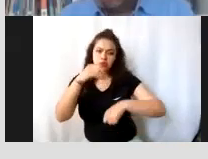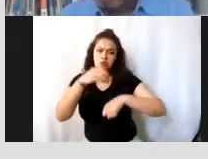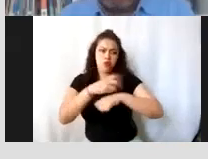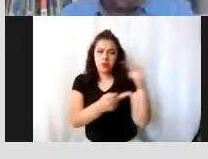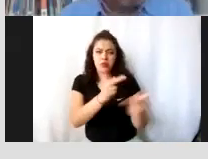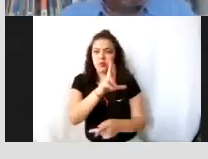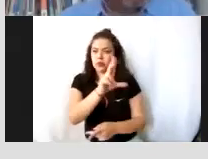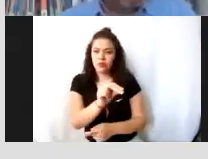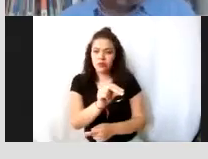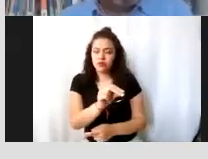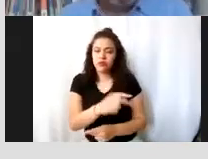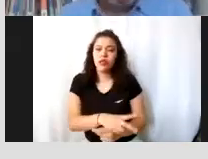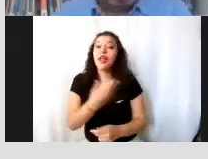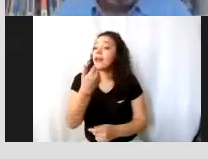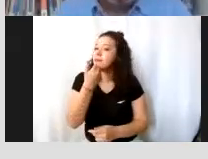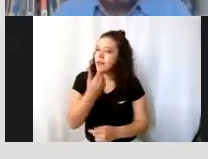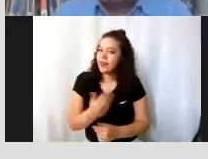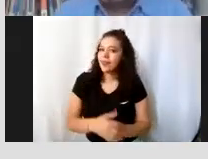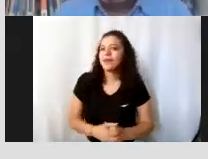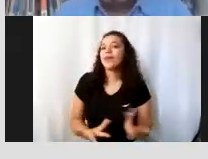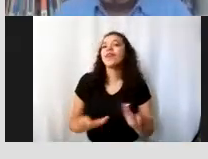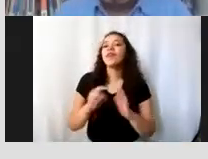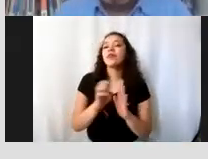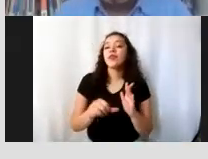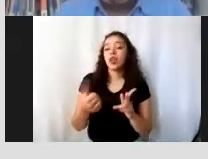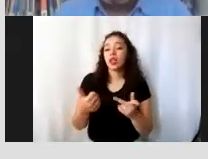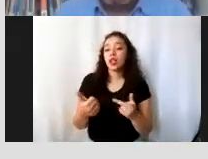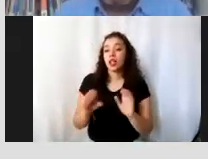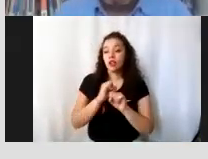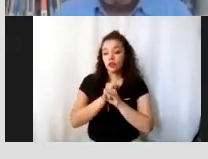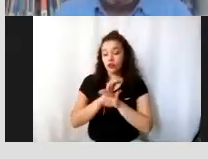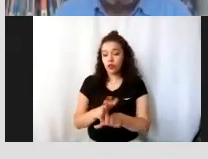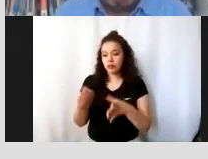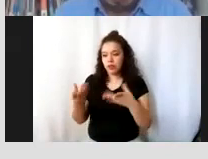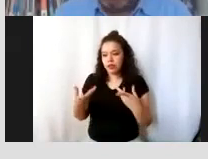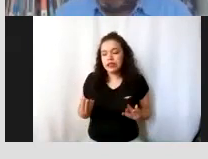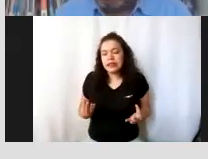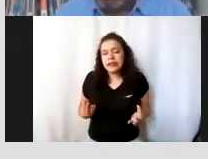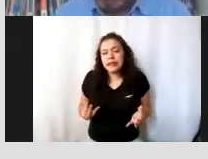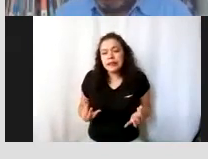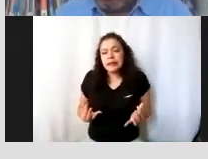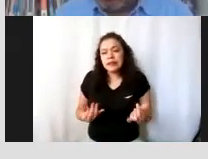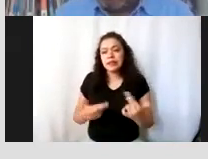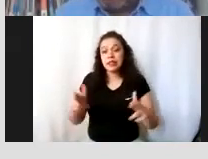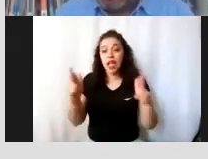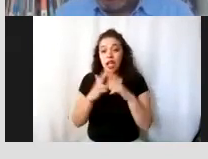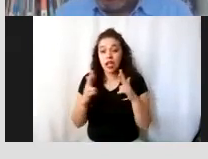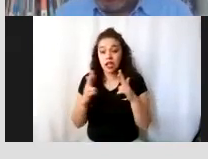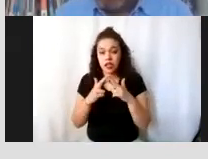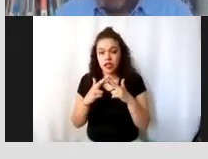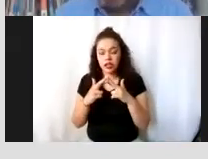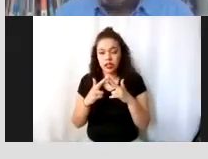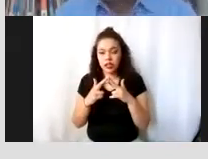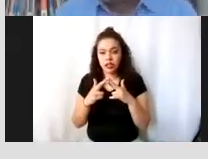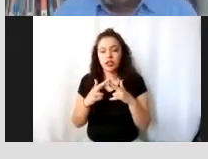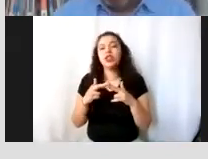Ok, está muy bien. Pero, por ejemplo, otro dato sensible que es la religión. Entiendo que sí se